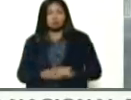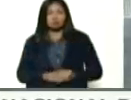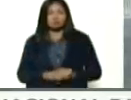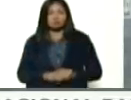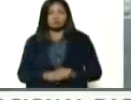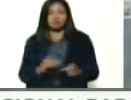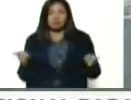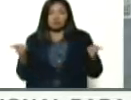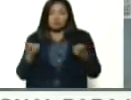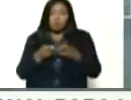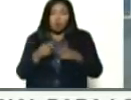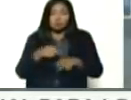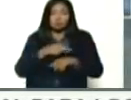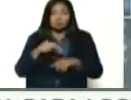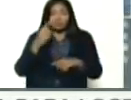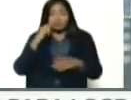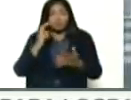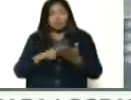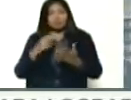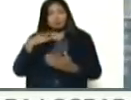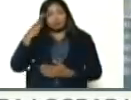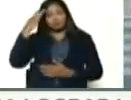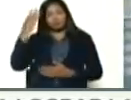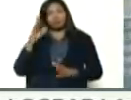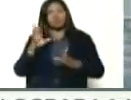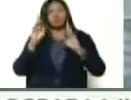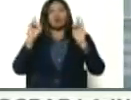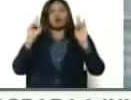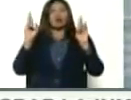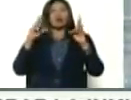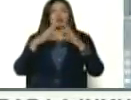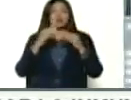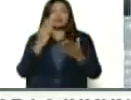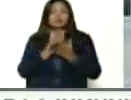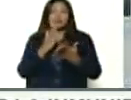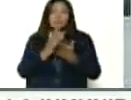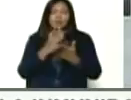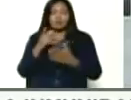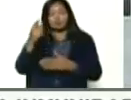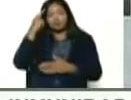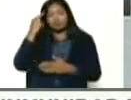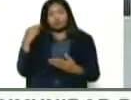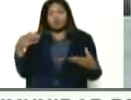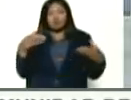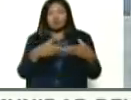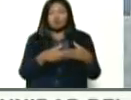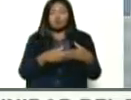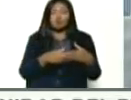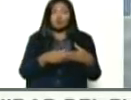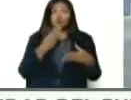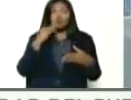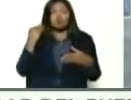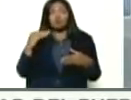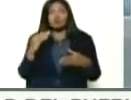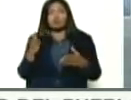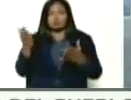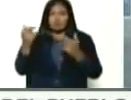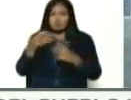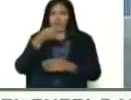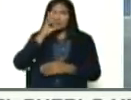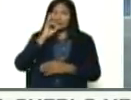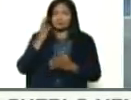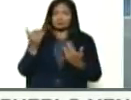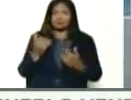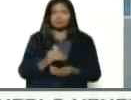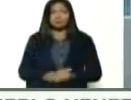ojalá mire yo de verdad sueño así pienso todo el tiempo en estos días que estuve reunido con los muchachos darme en mi café en